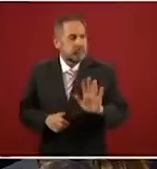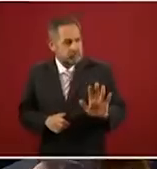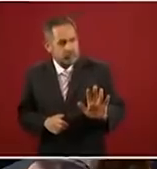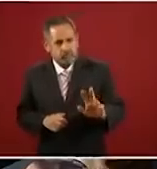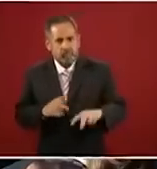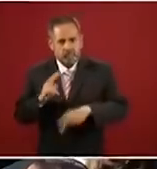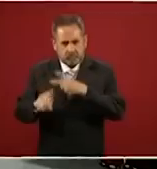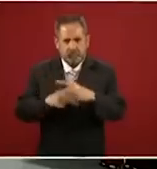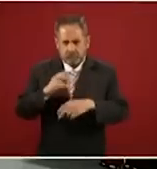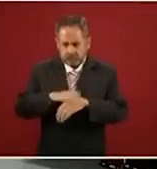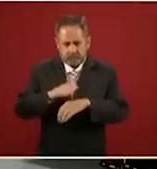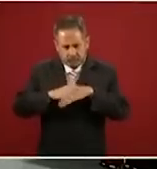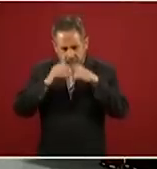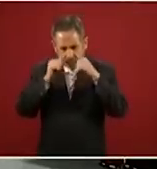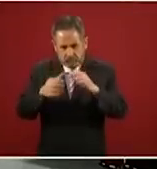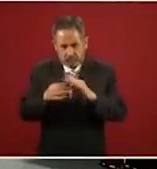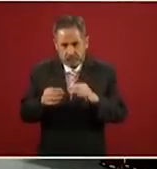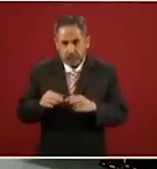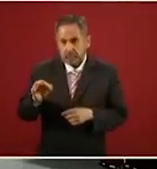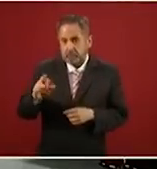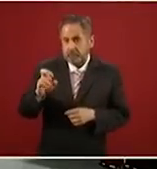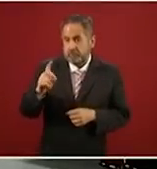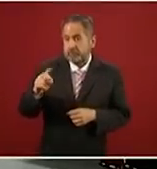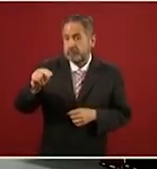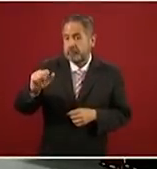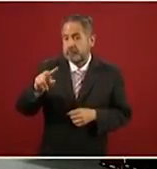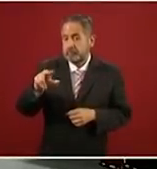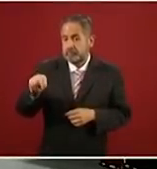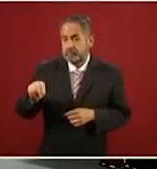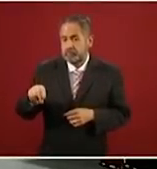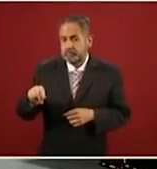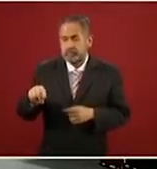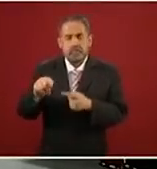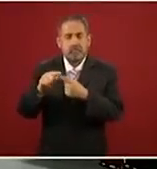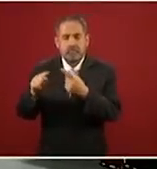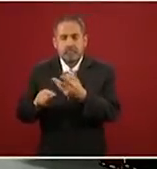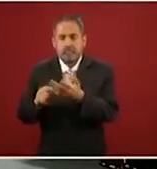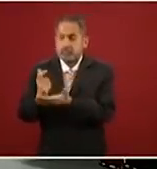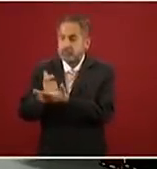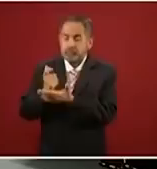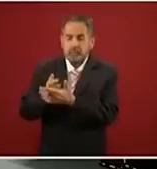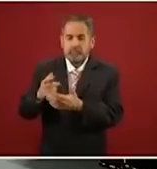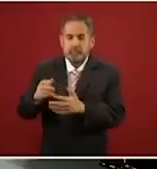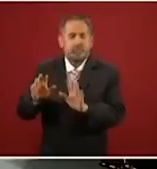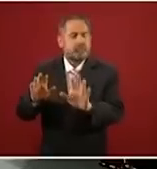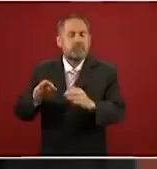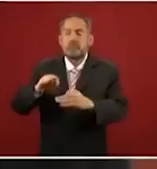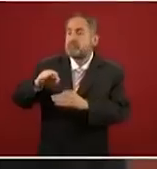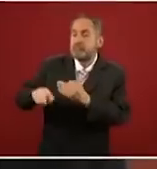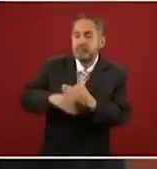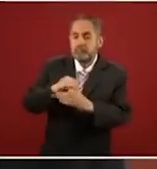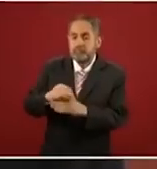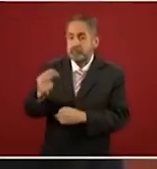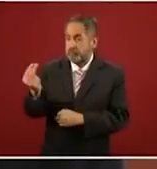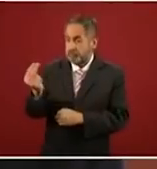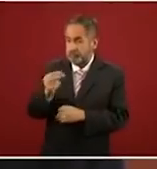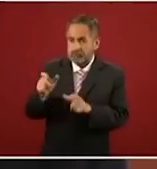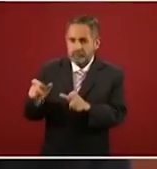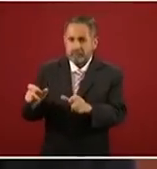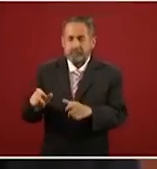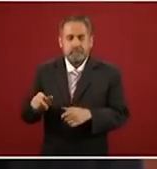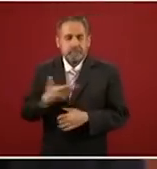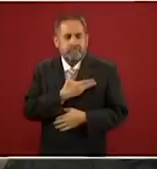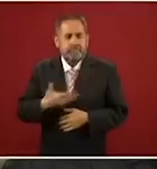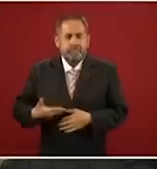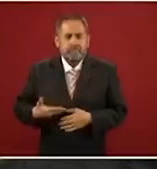lo vemos a préstamo también porque está amenazado de muerte pues los que necesiten presidente es